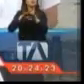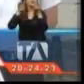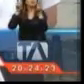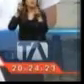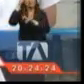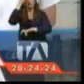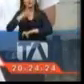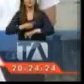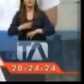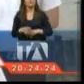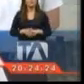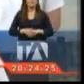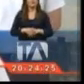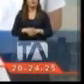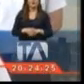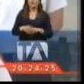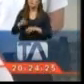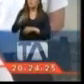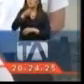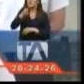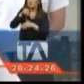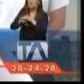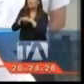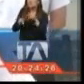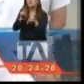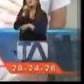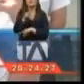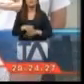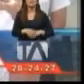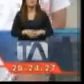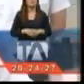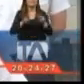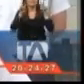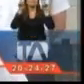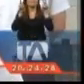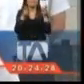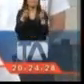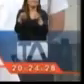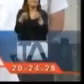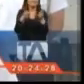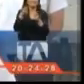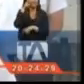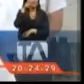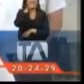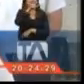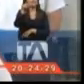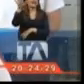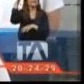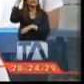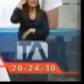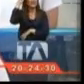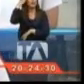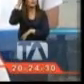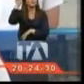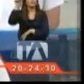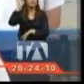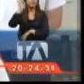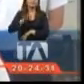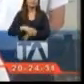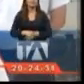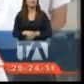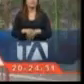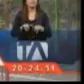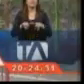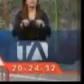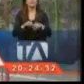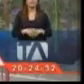¿Quién les dio el permiso a los periodistas para que ingresen a la zona? Esos temas están manejados de fiscalía y ellos son los que tienen que